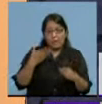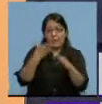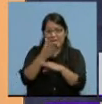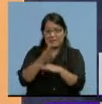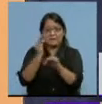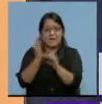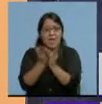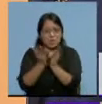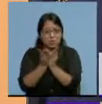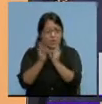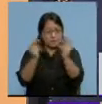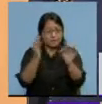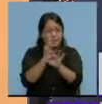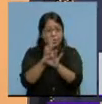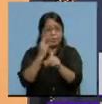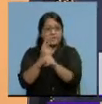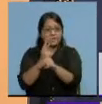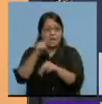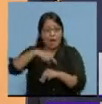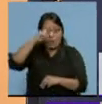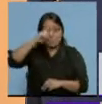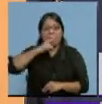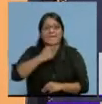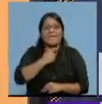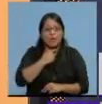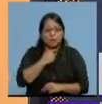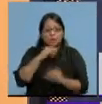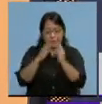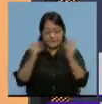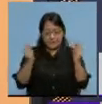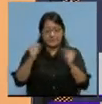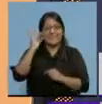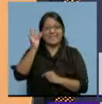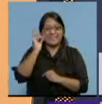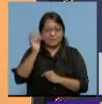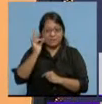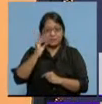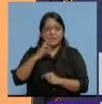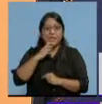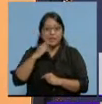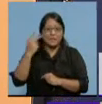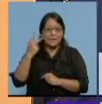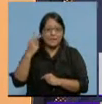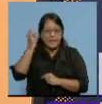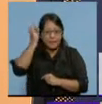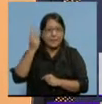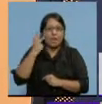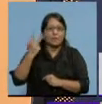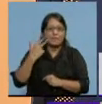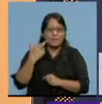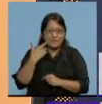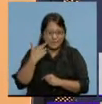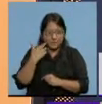a terminar el secundario ahora en agosto y van a culminar en diciembre del 2019. Allí tienen la